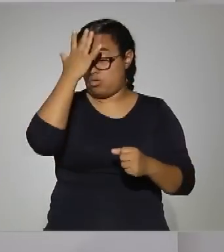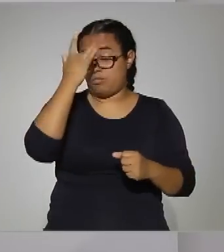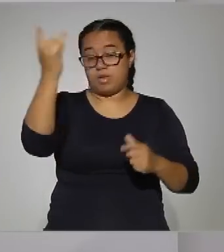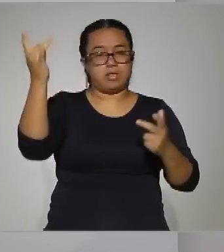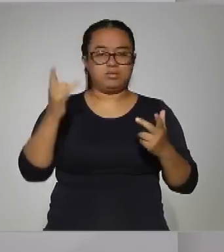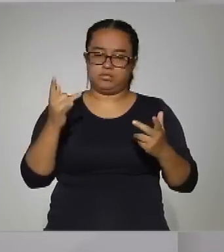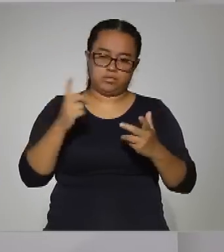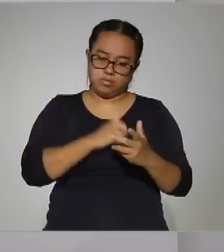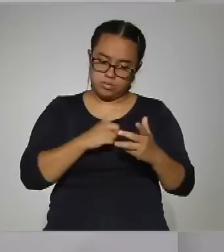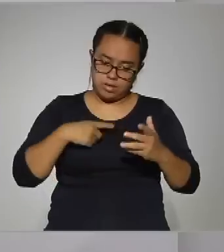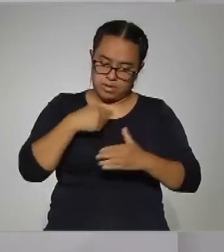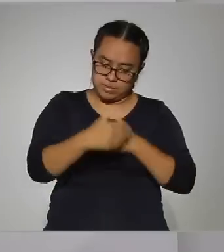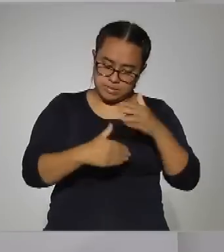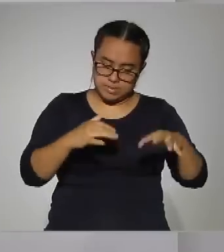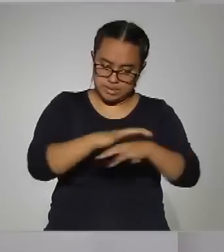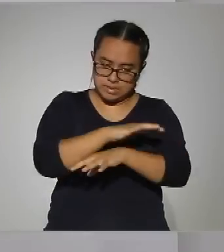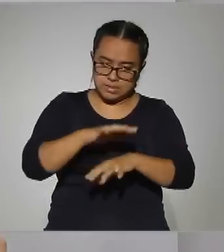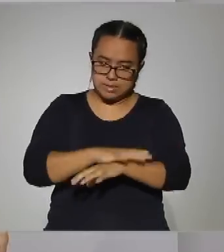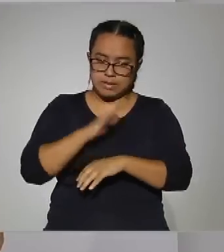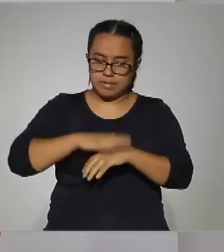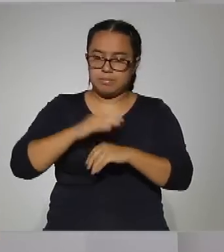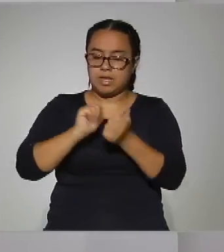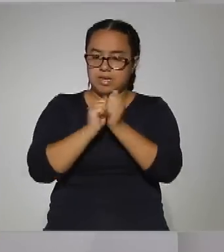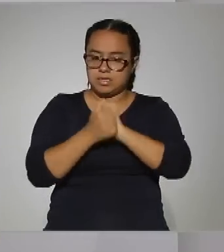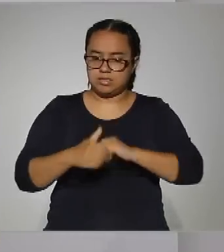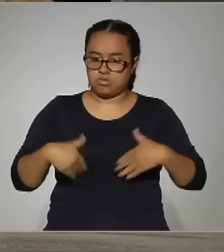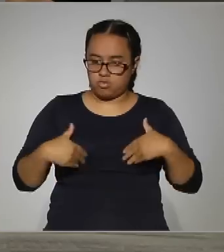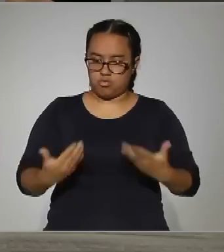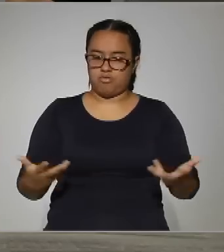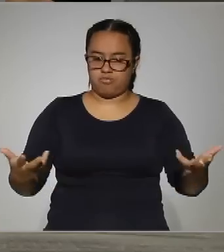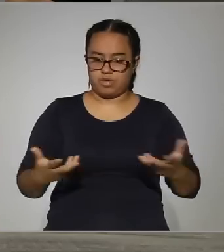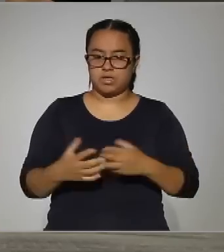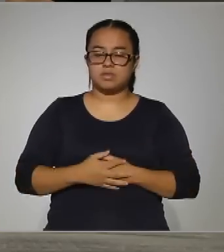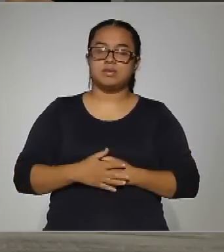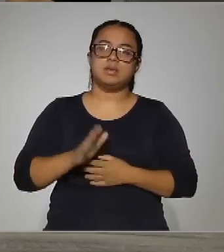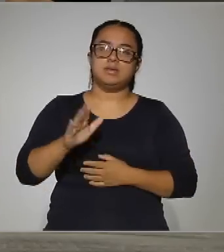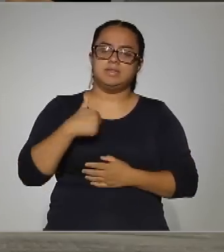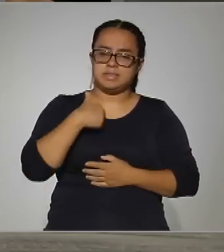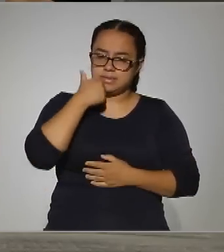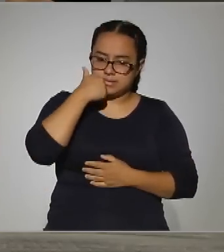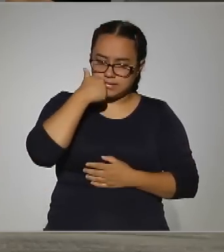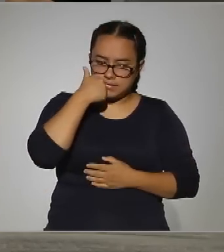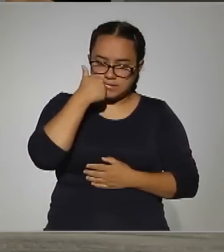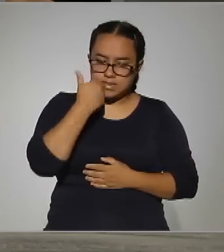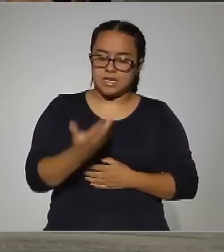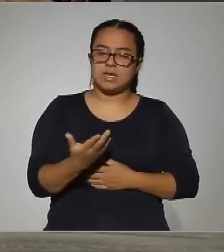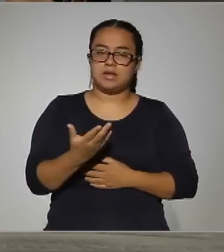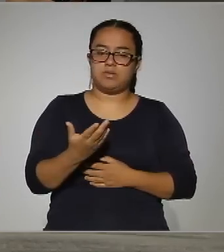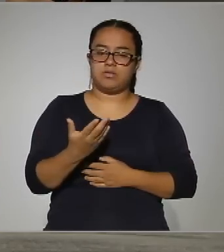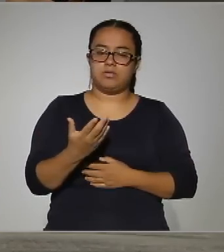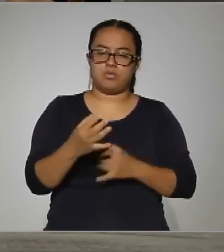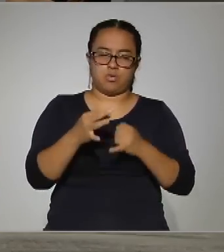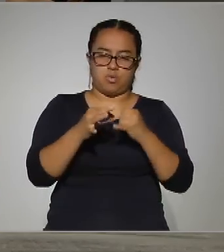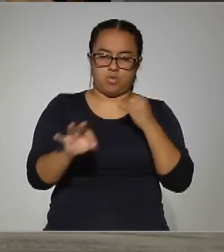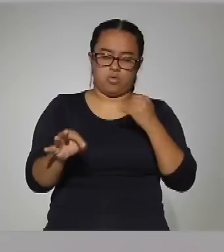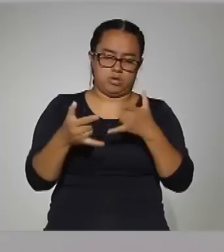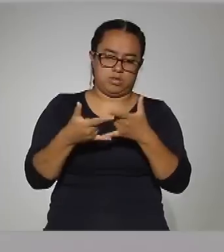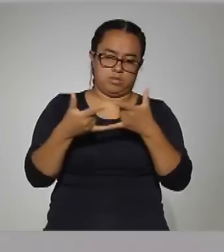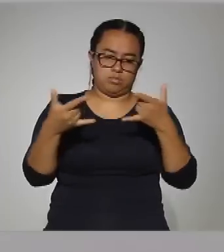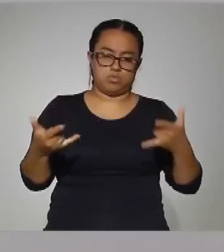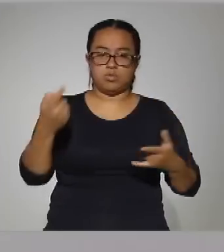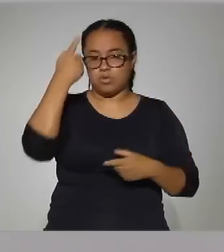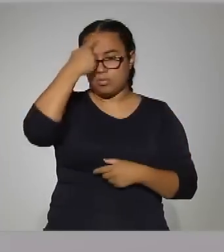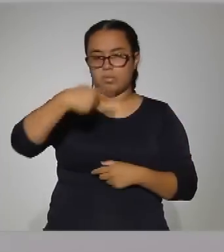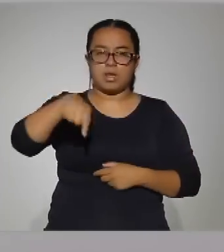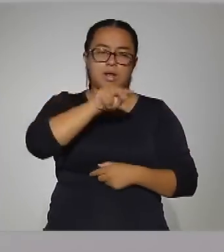proceso incluso de reconstrucción de la confianza. Efectivamente. Adelante, Ani. Me encantaría que nos quedáramos con este último testimonio para que